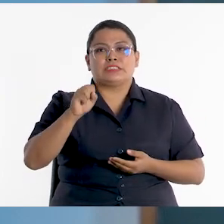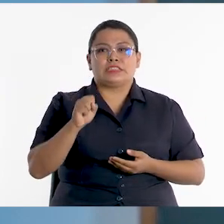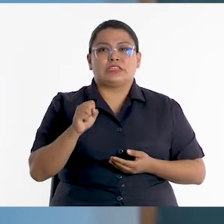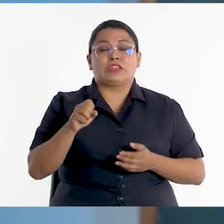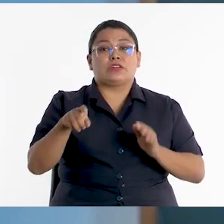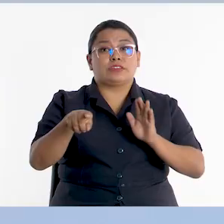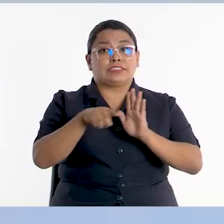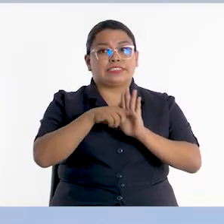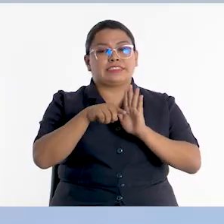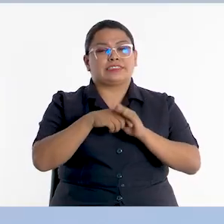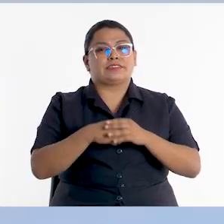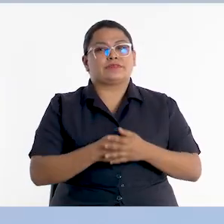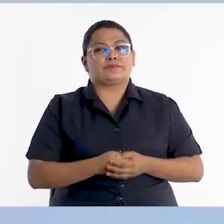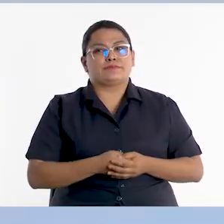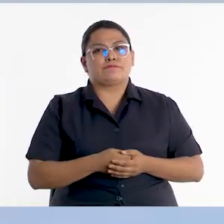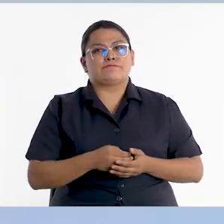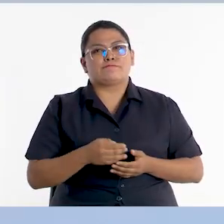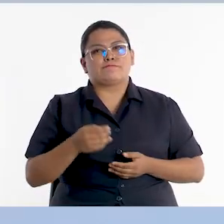operación de resta.